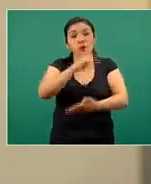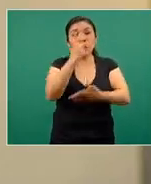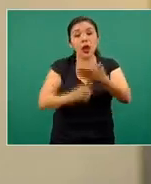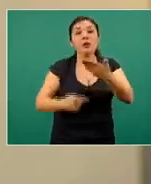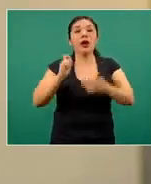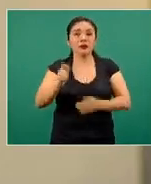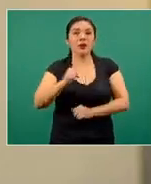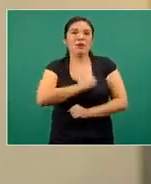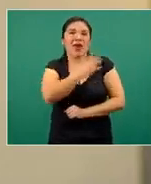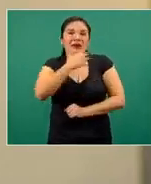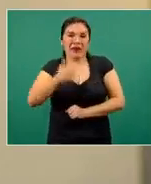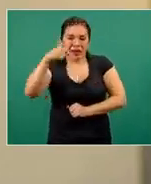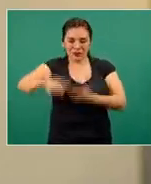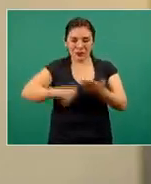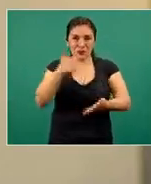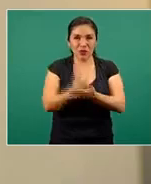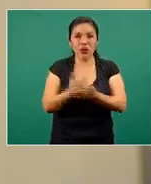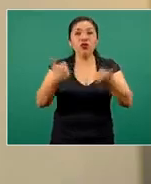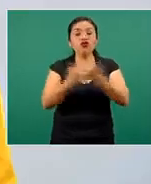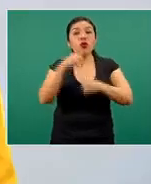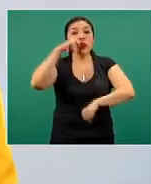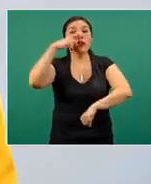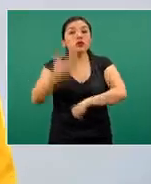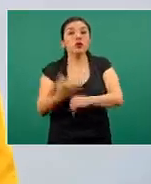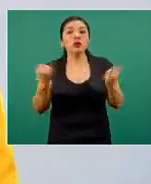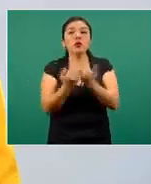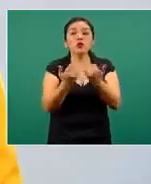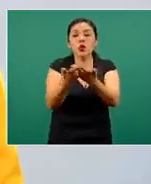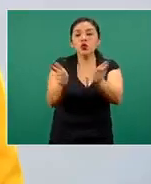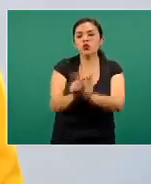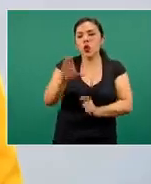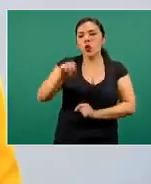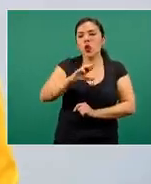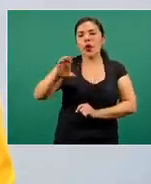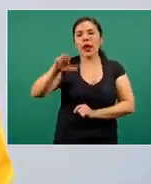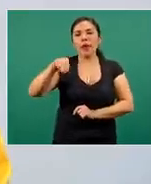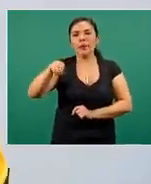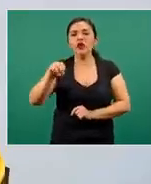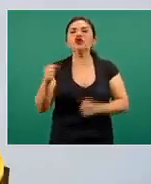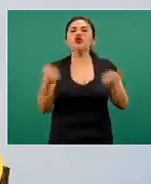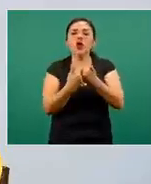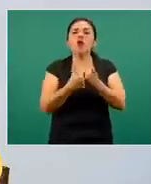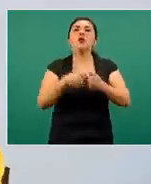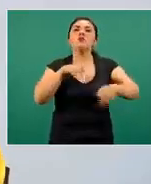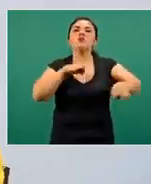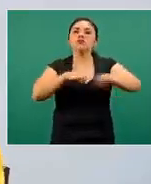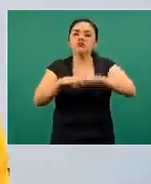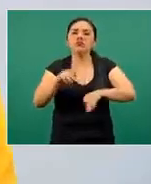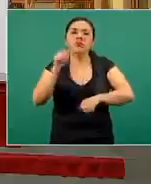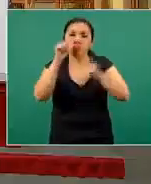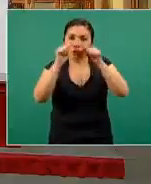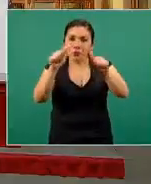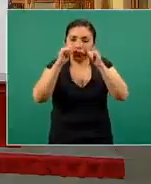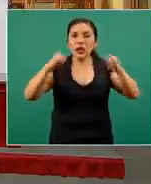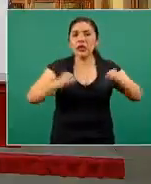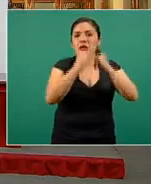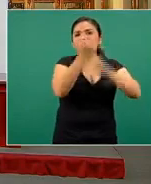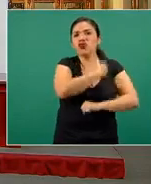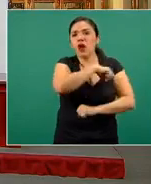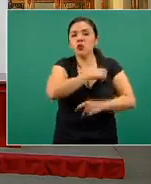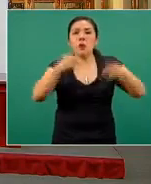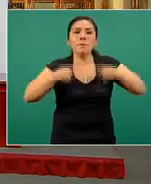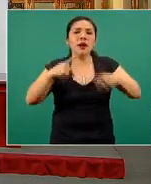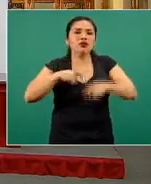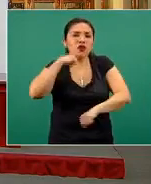de bienestar en la ciudad, con el responsable de la Brigada Correcaminos, con servidores de la ciudad, instituciones de salud,